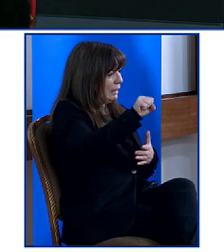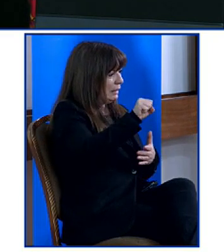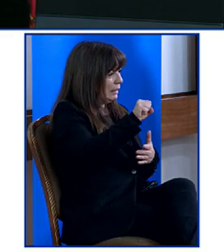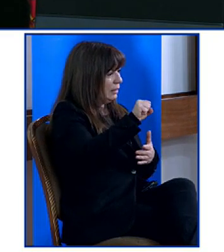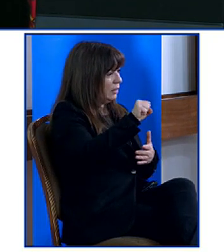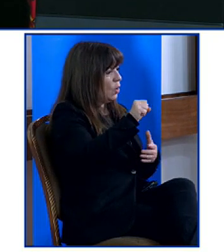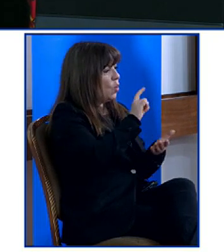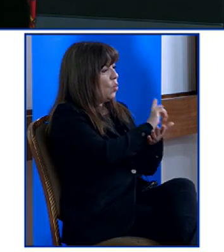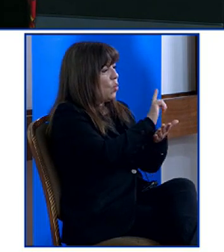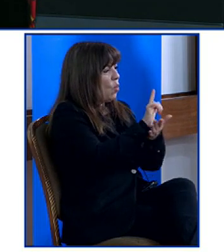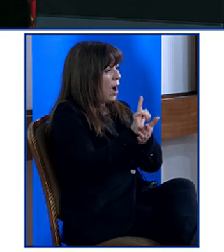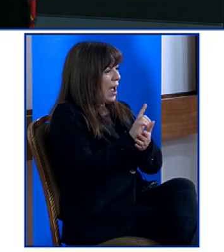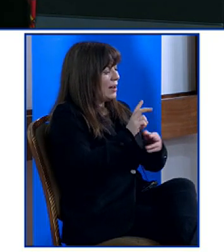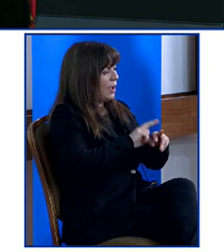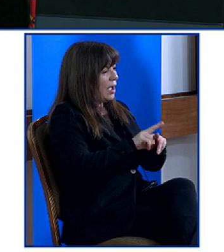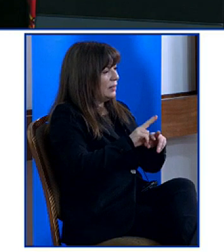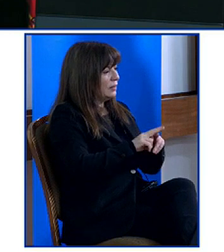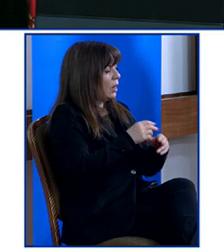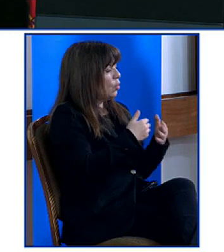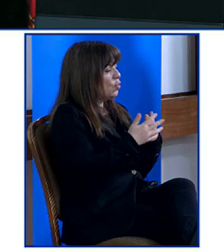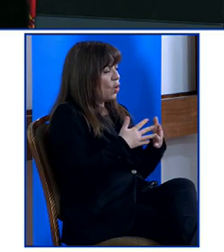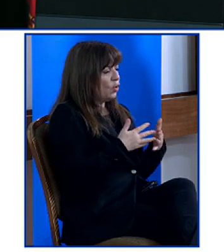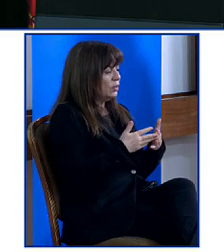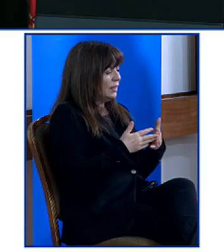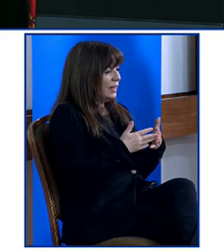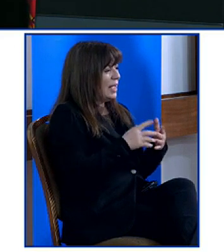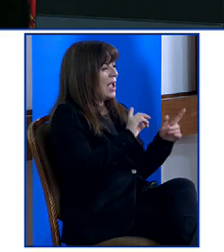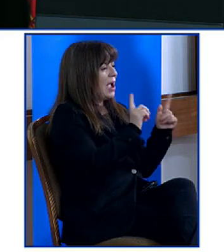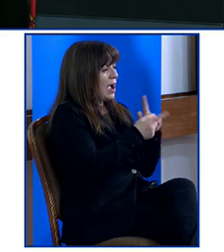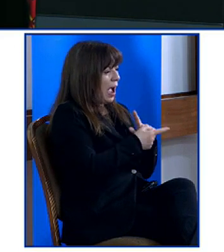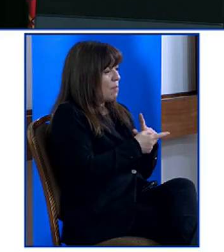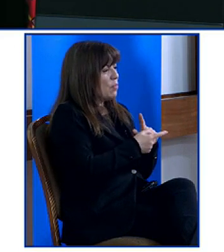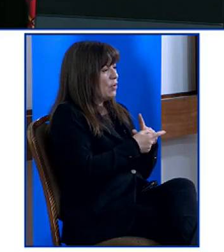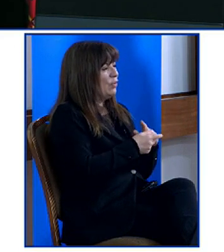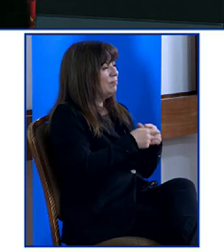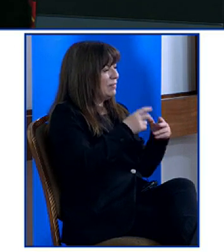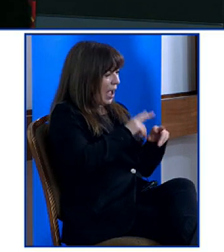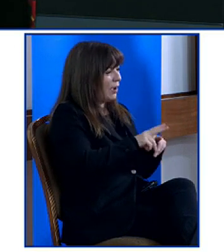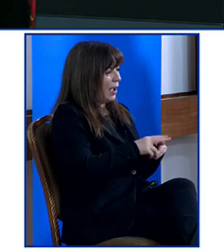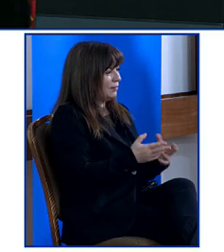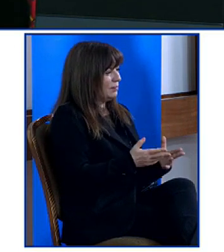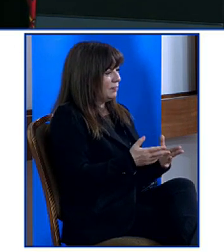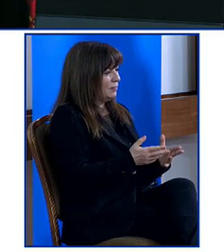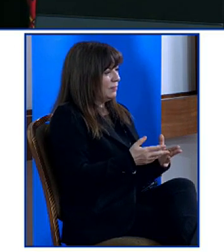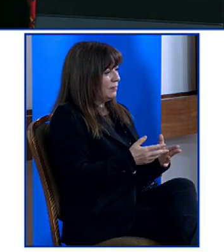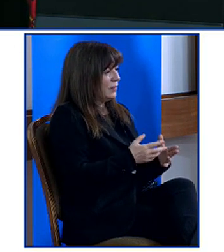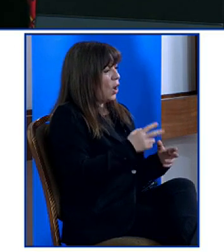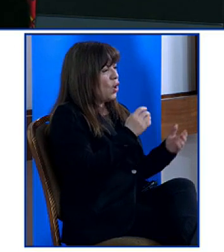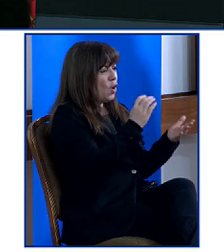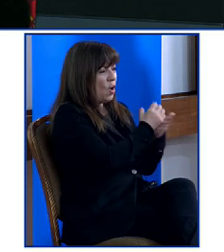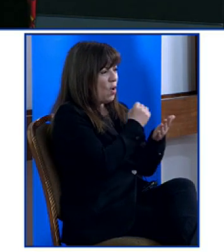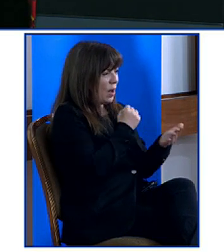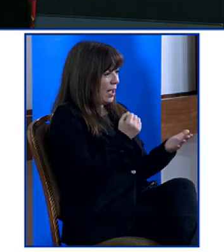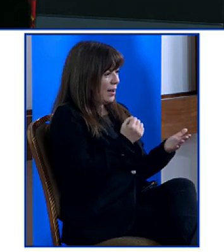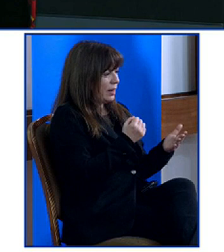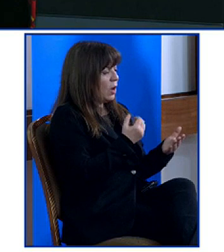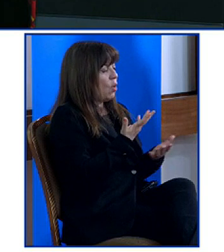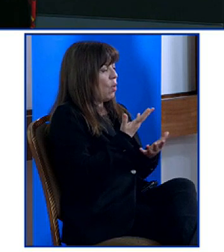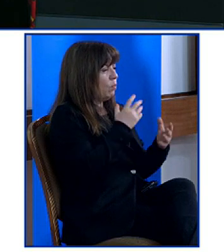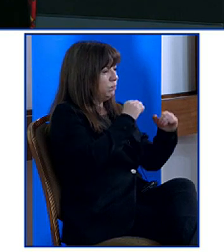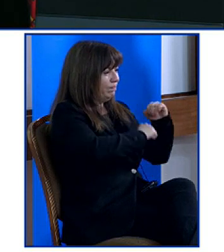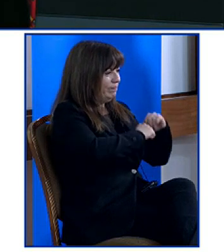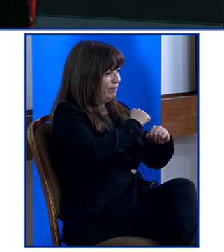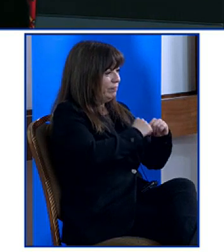make change happen. I think both as companies and as individuals, every one of us must act